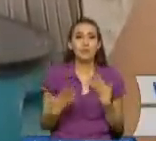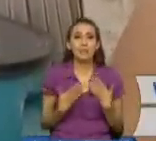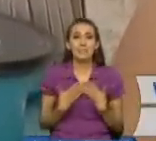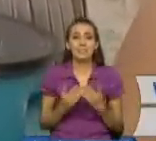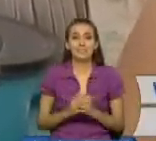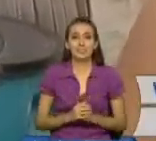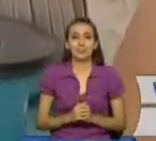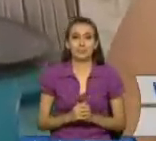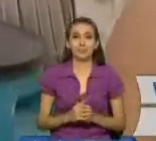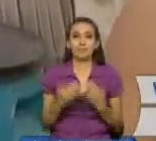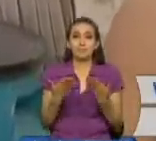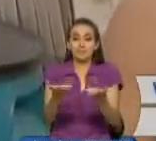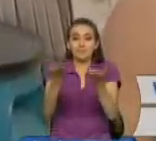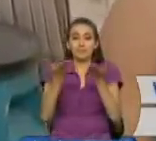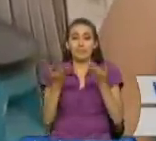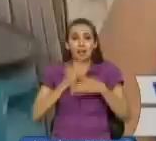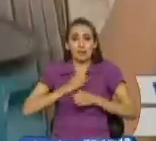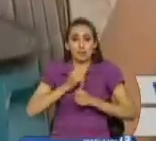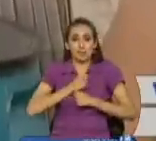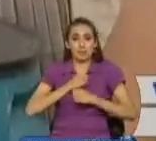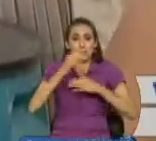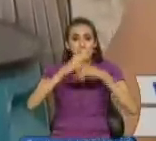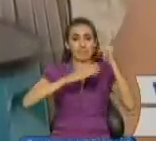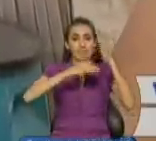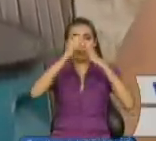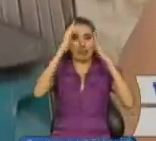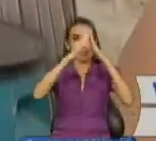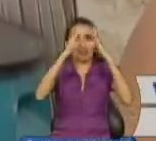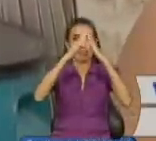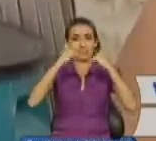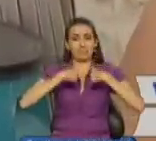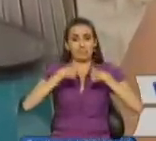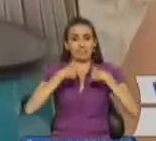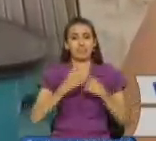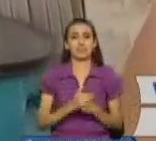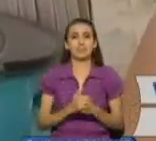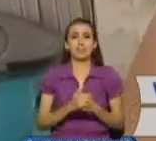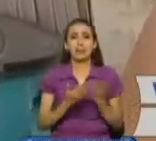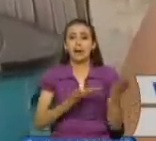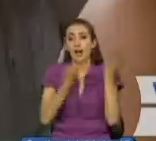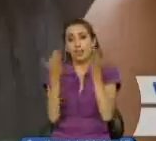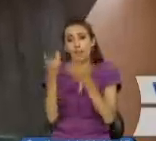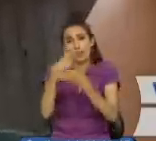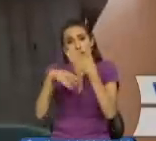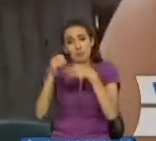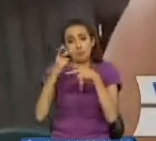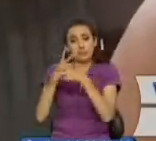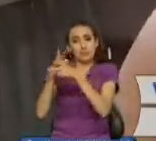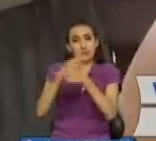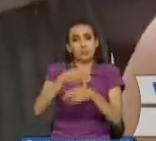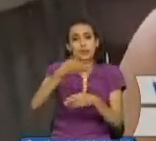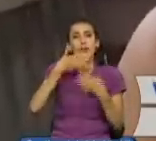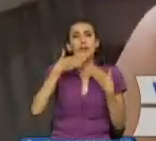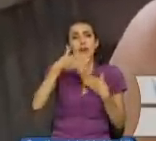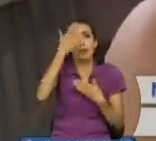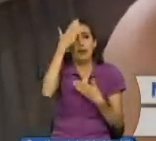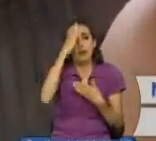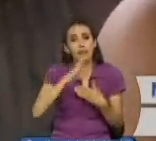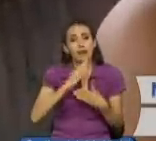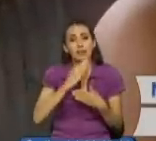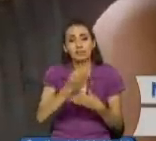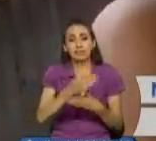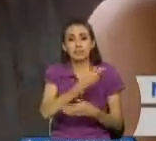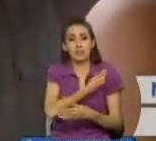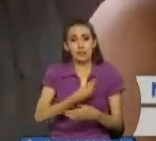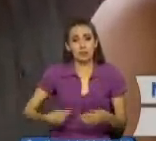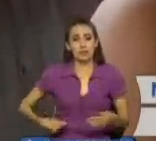que me vayan a construir mi casa porque Para dejarle algo a mis hijos gracias a Dios al presidente sí